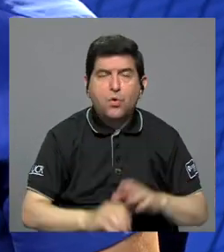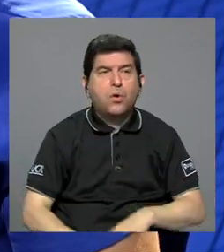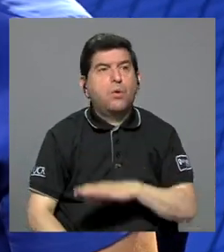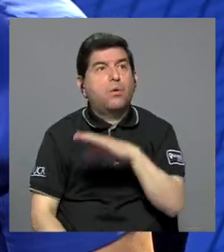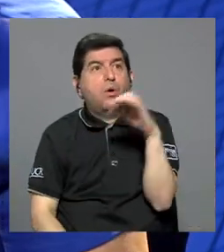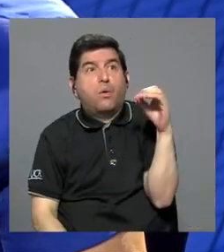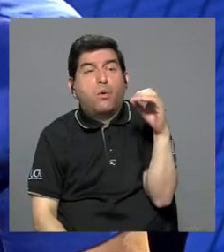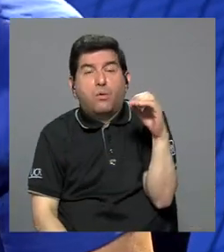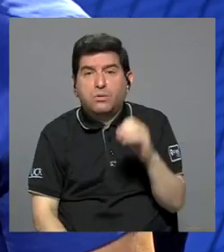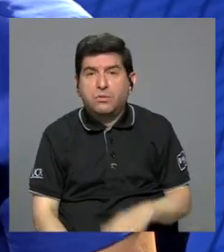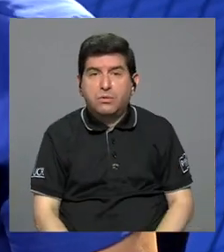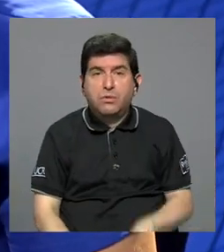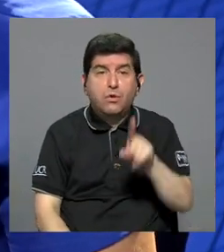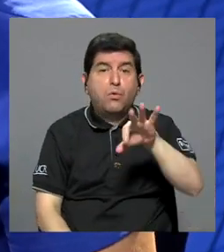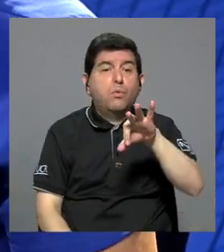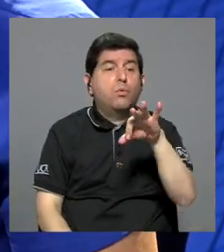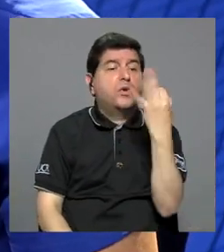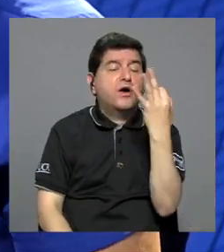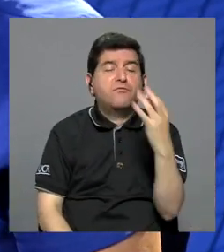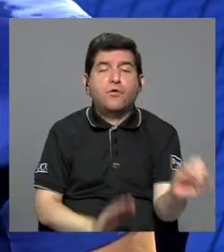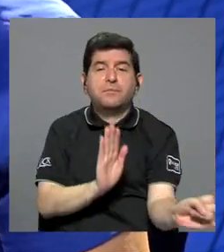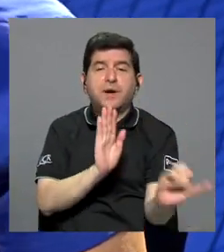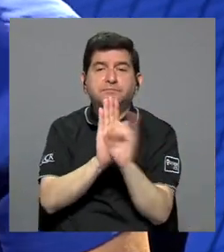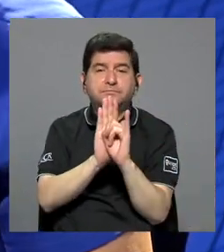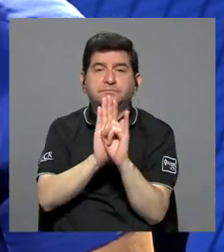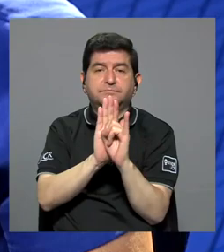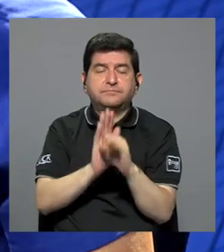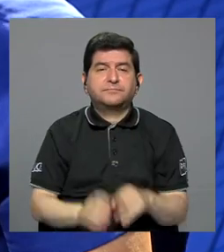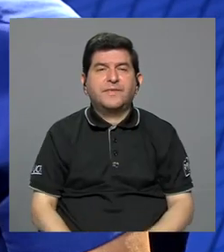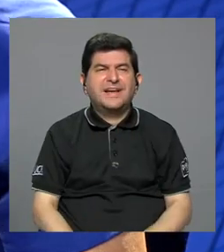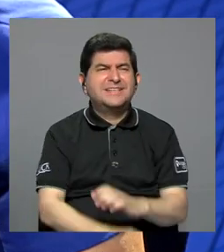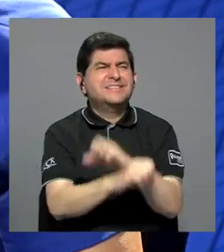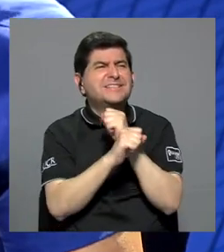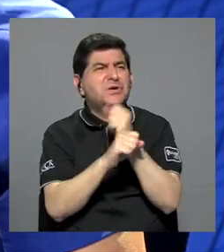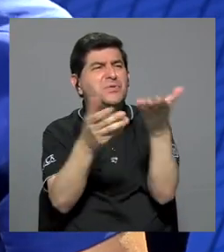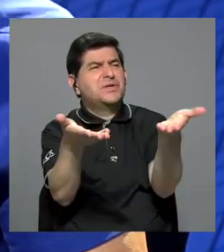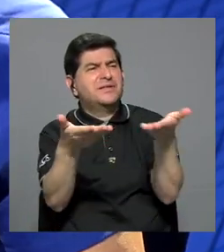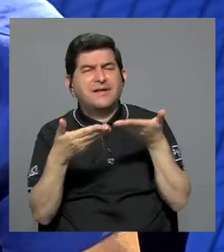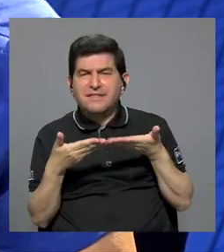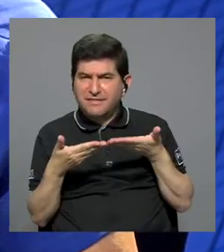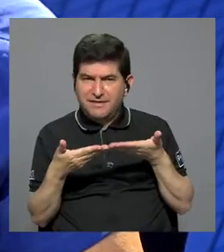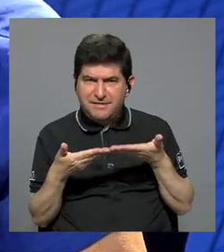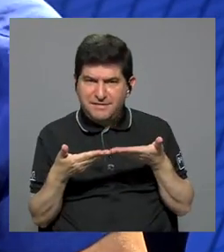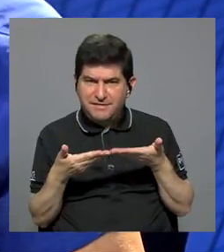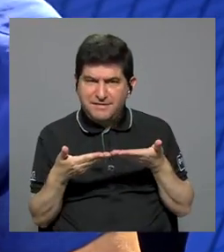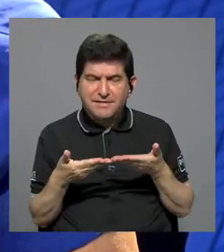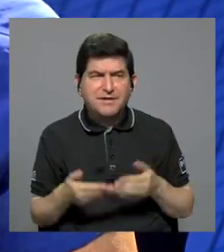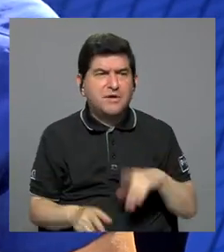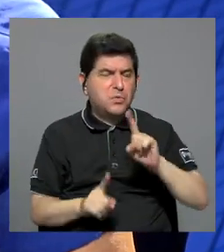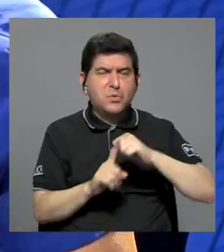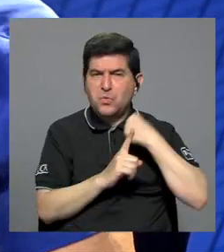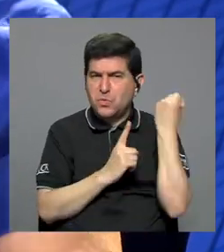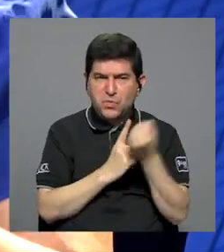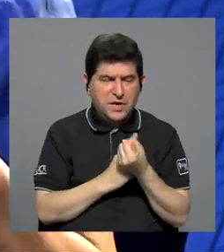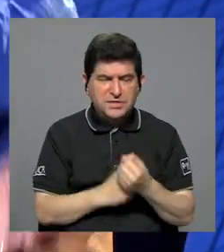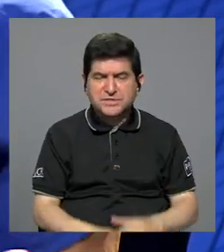en una forma de identificarse, la seguridad que puede dar cualquier situación con la que nos hemos